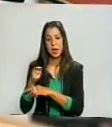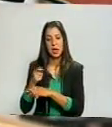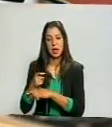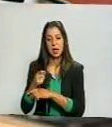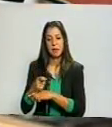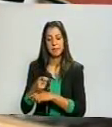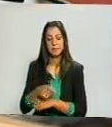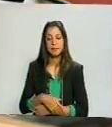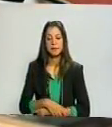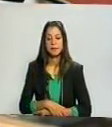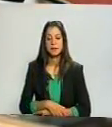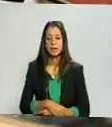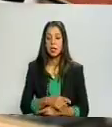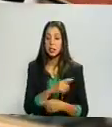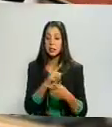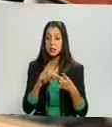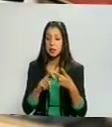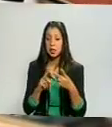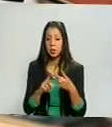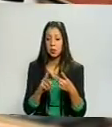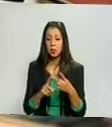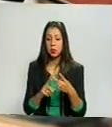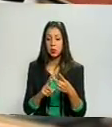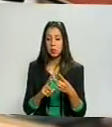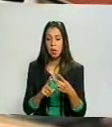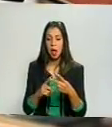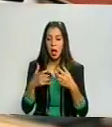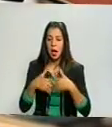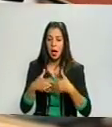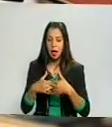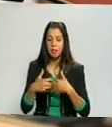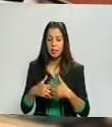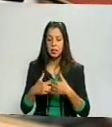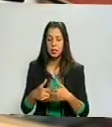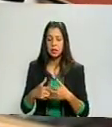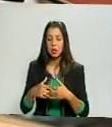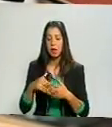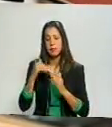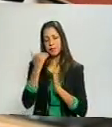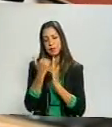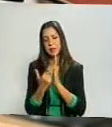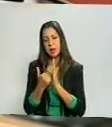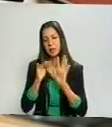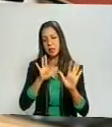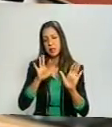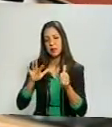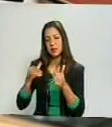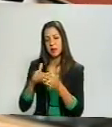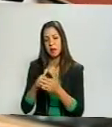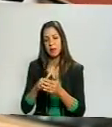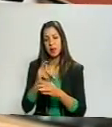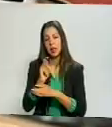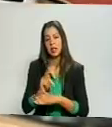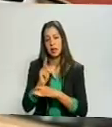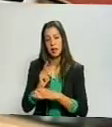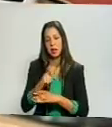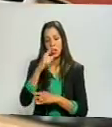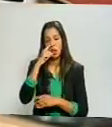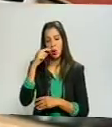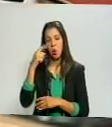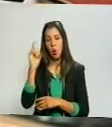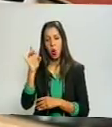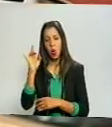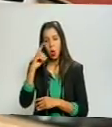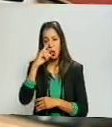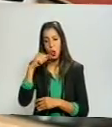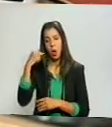minería. Segundo, cuando su capacidad de producción sea menor a 16.000 kilogramos de oro al año, pero